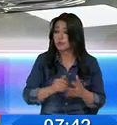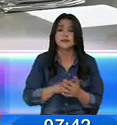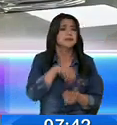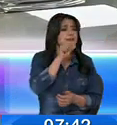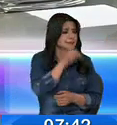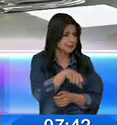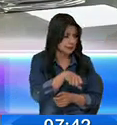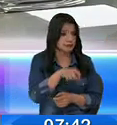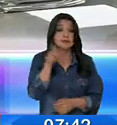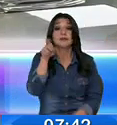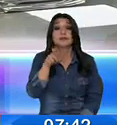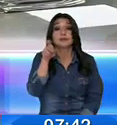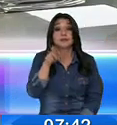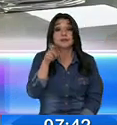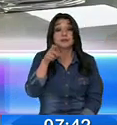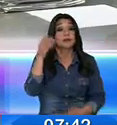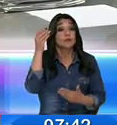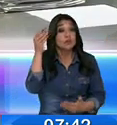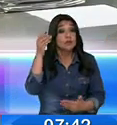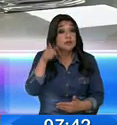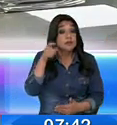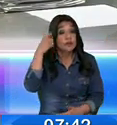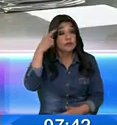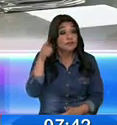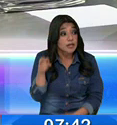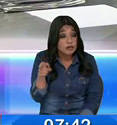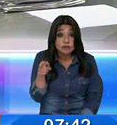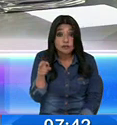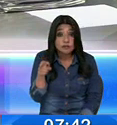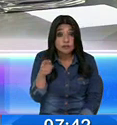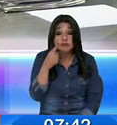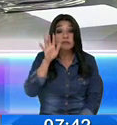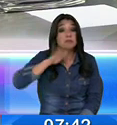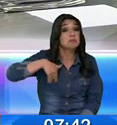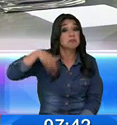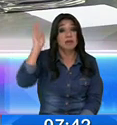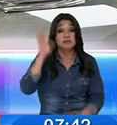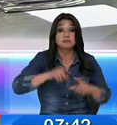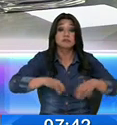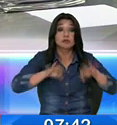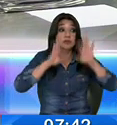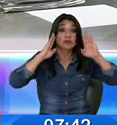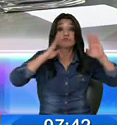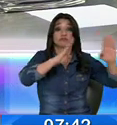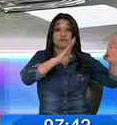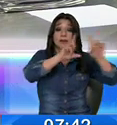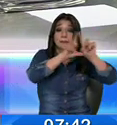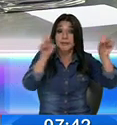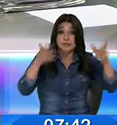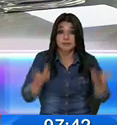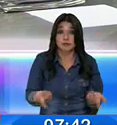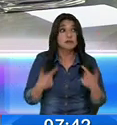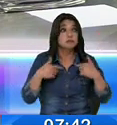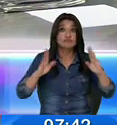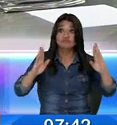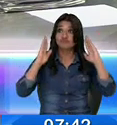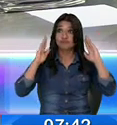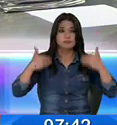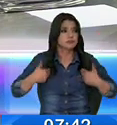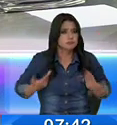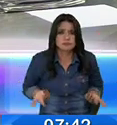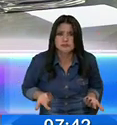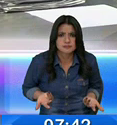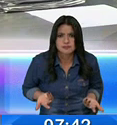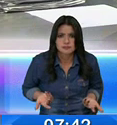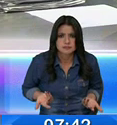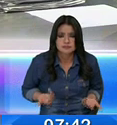cubriendo las necesidades políticas del gobierno y los intereses del sector empresarial nosotros hemos objetado vetado por así